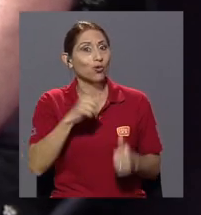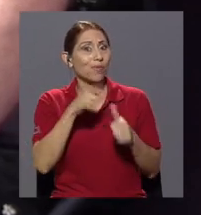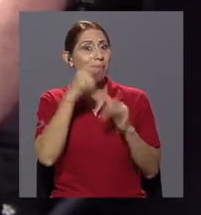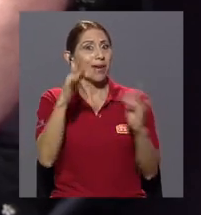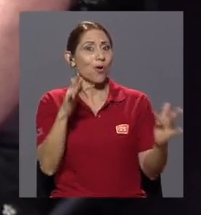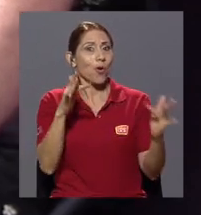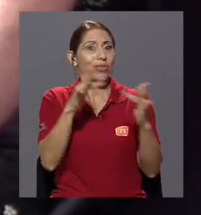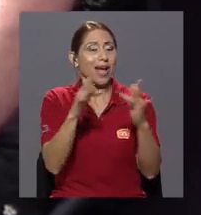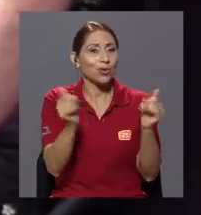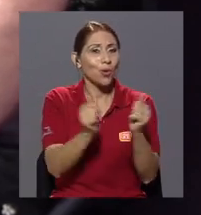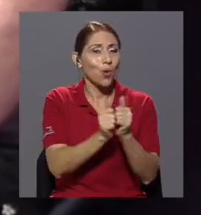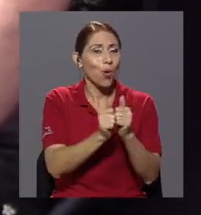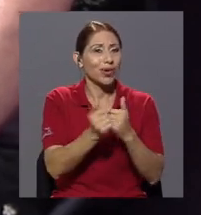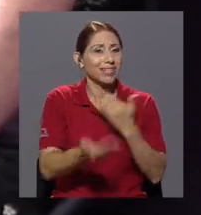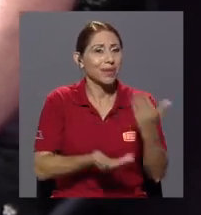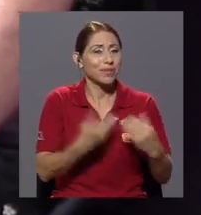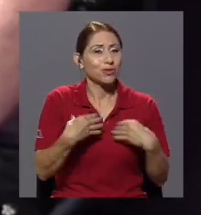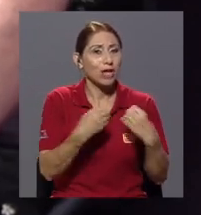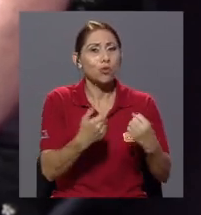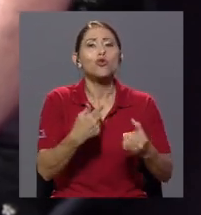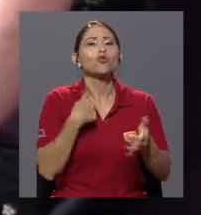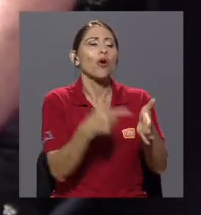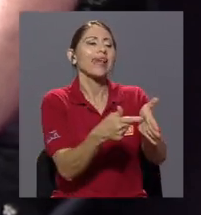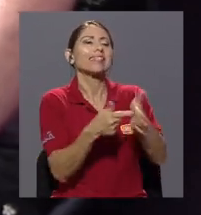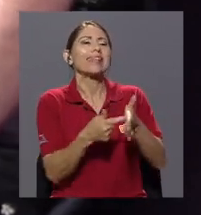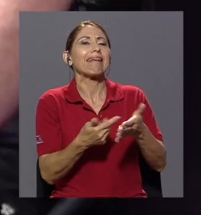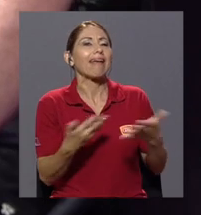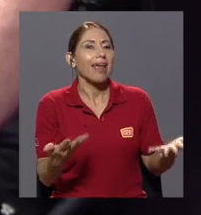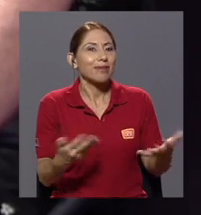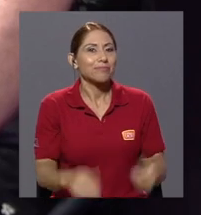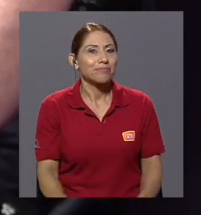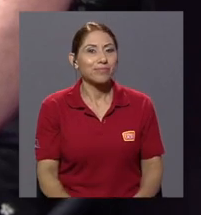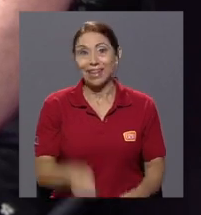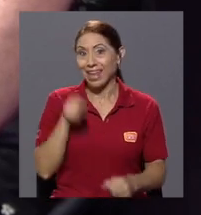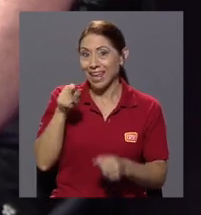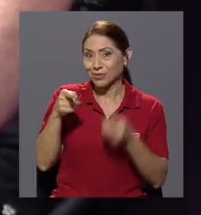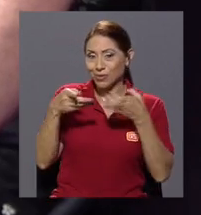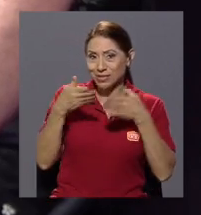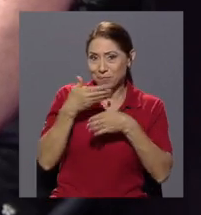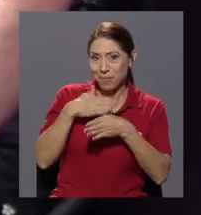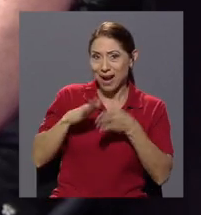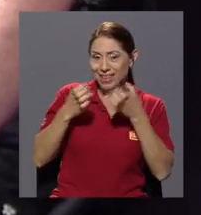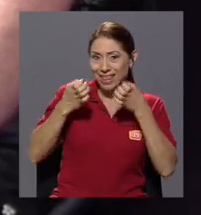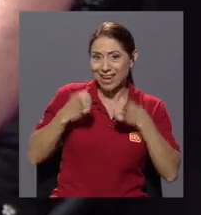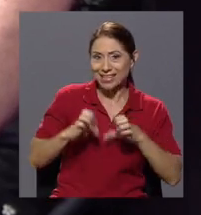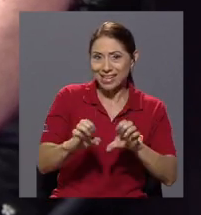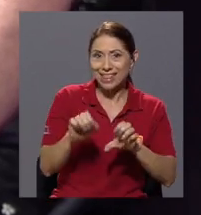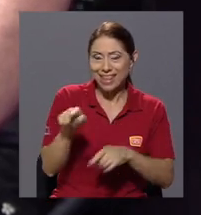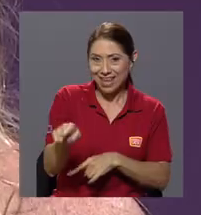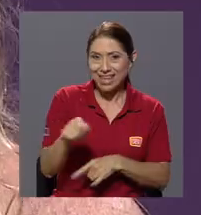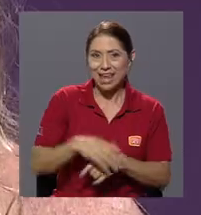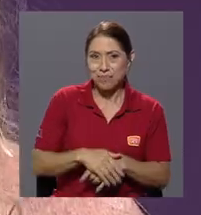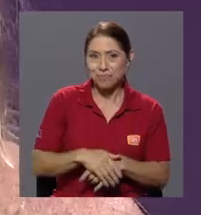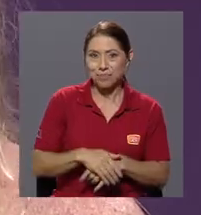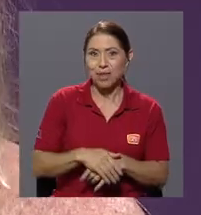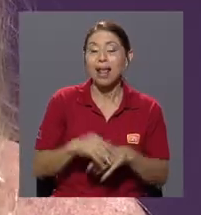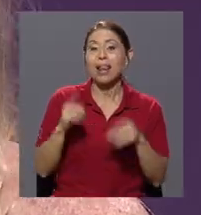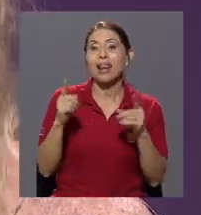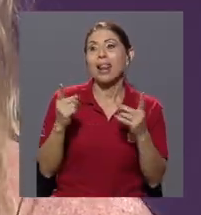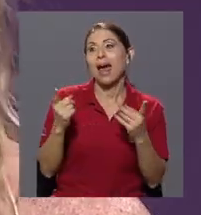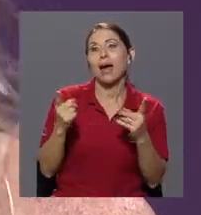este primer contacto con el servicio de salud que tengo que exigir eso es comer no pues es parte de la estrategia de fijo la